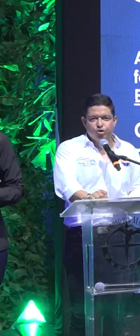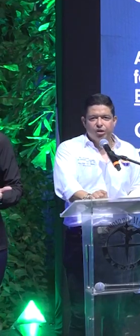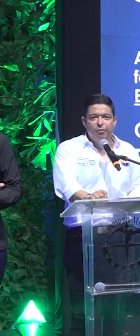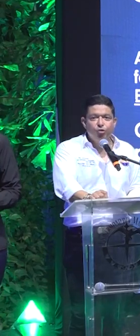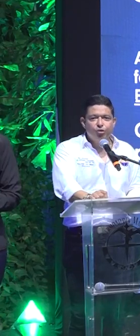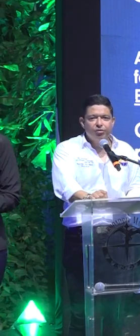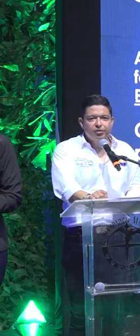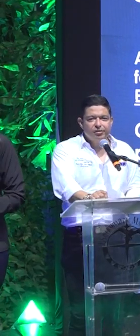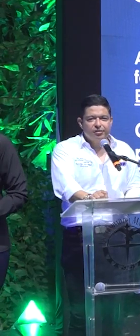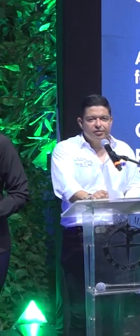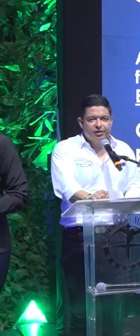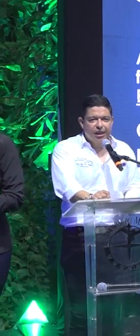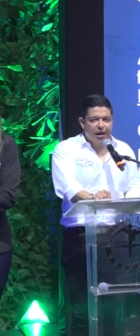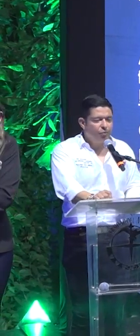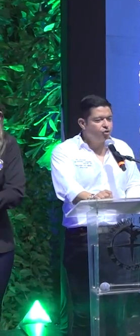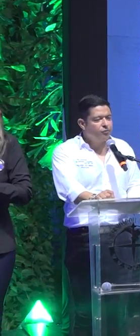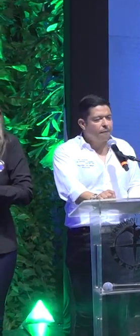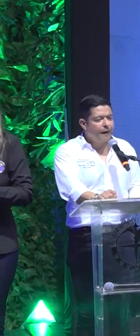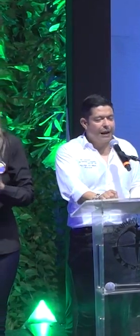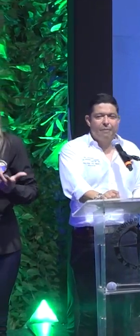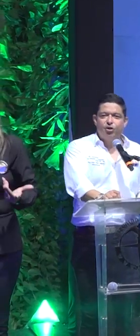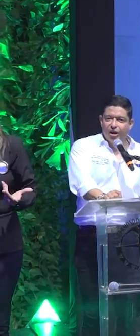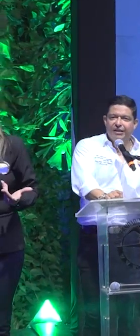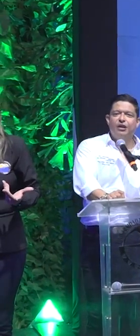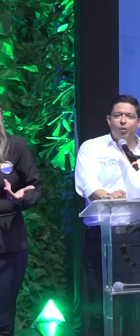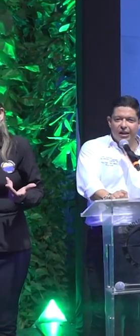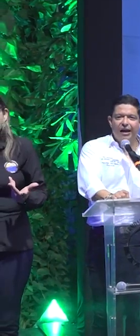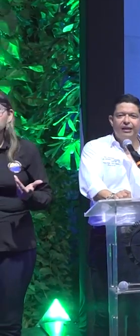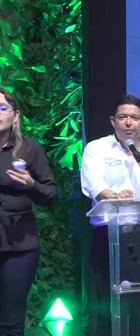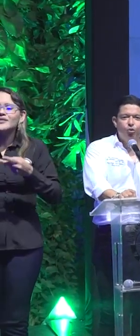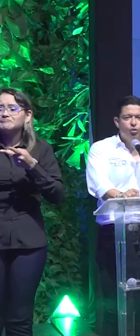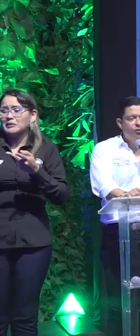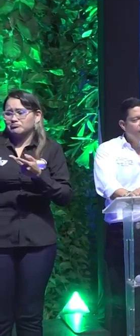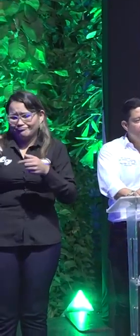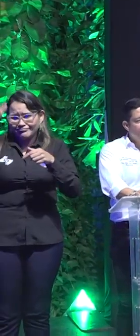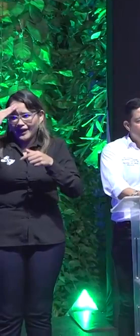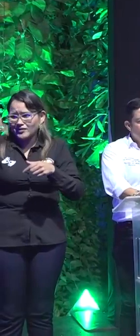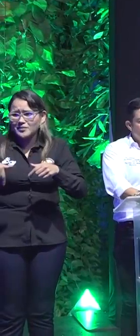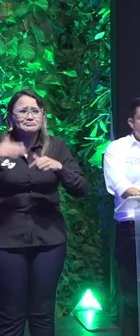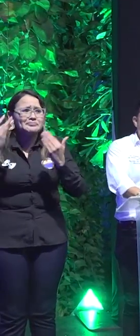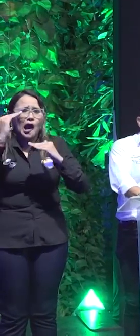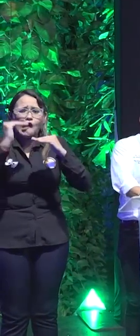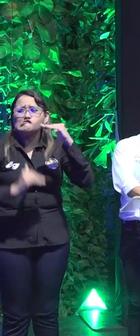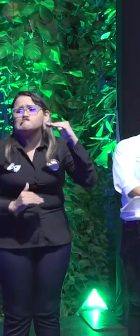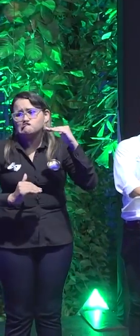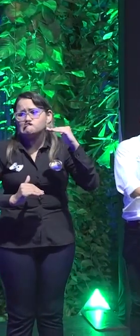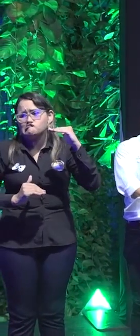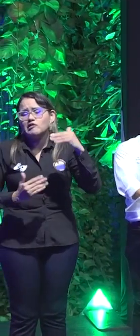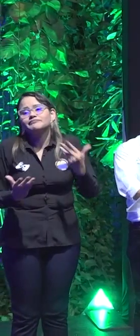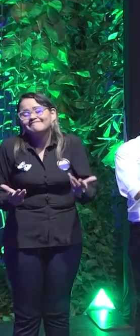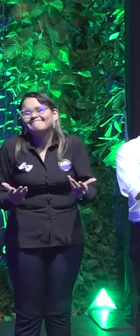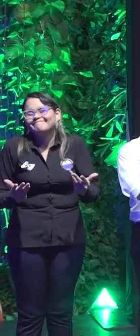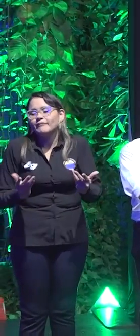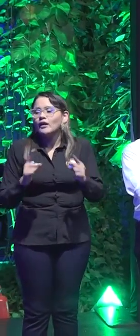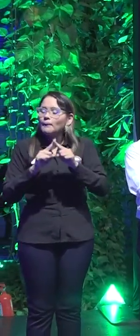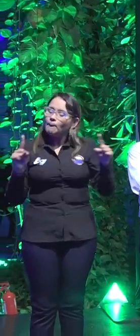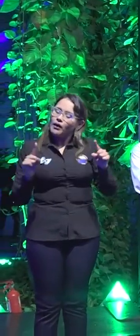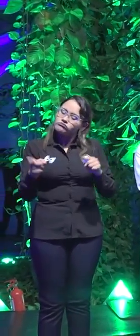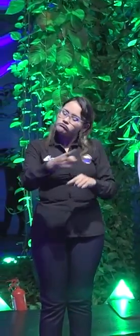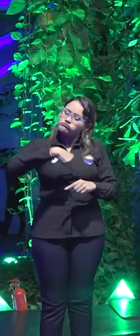mayores recursos del mundo, tenemos las mayores desigualdades del mundo y sin embargo